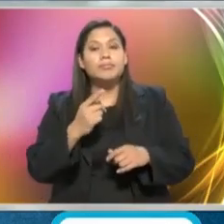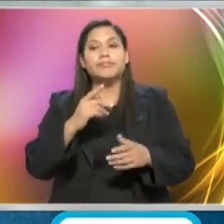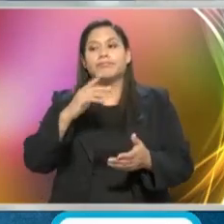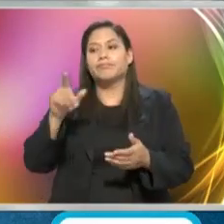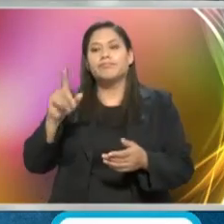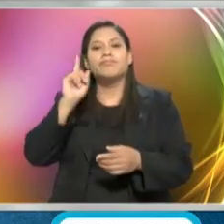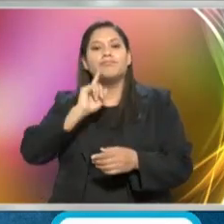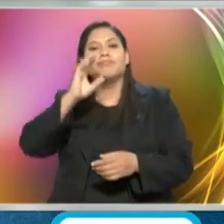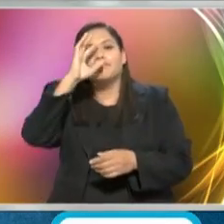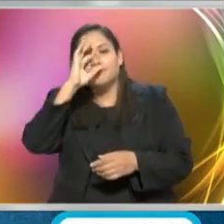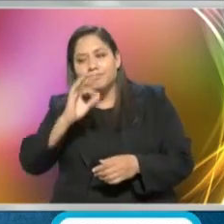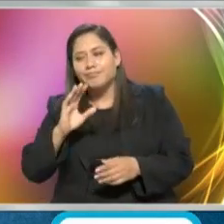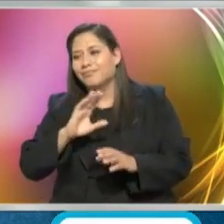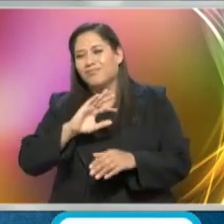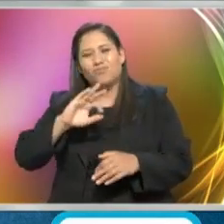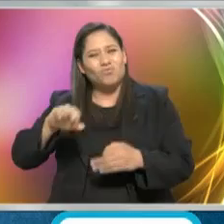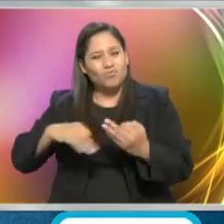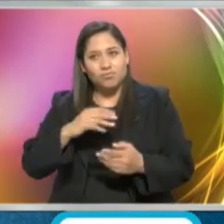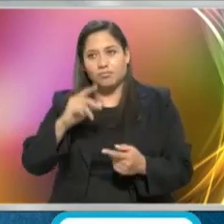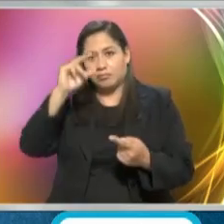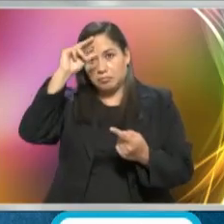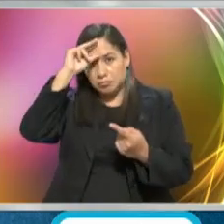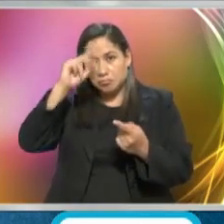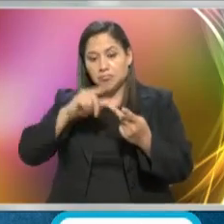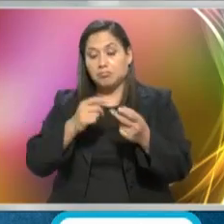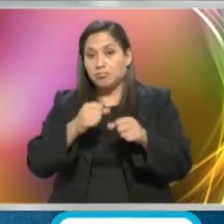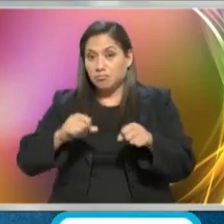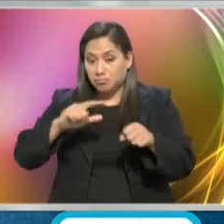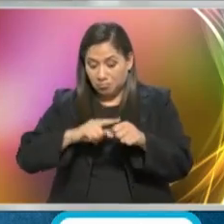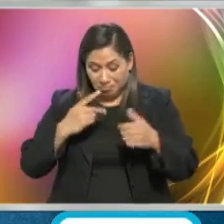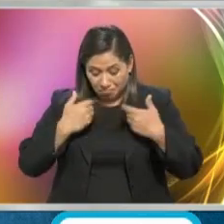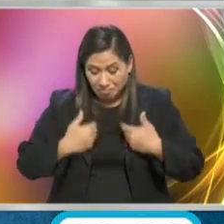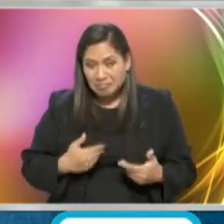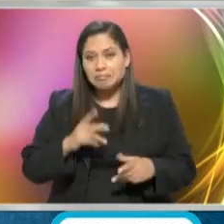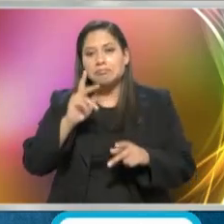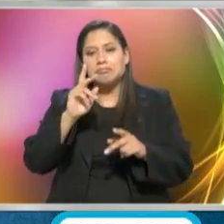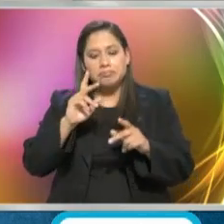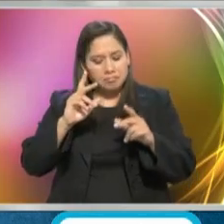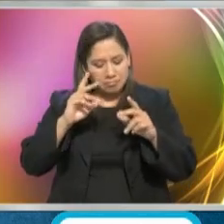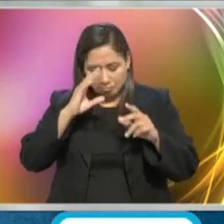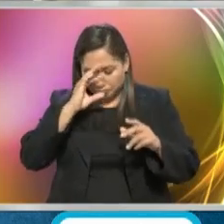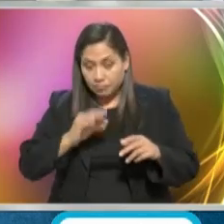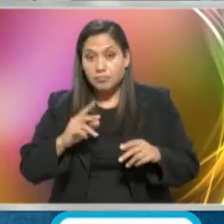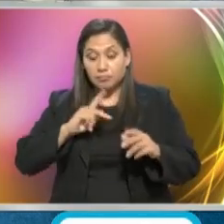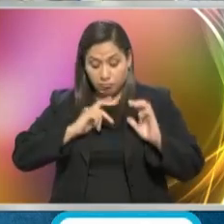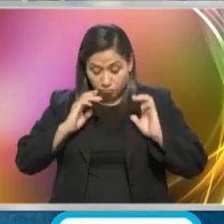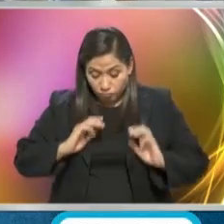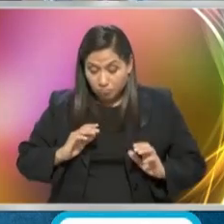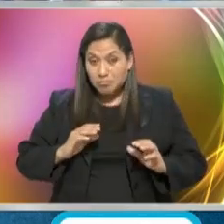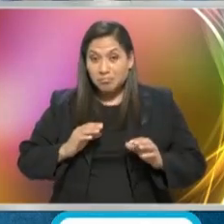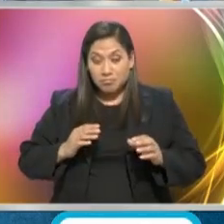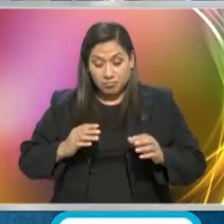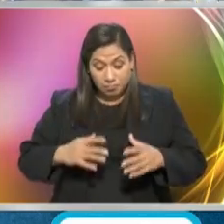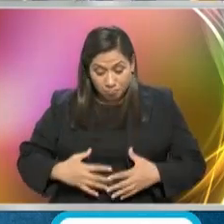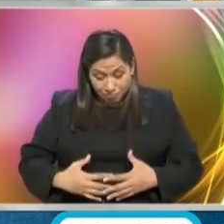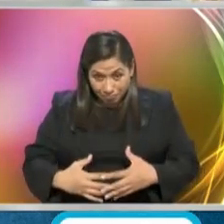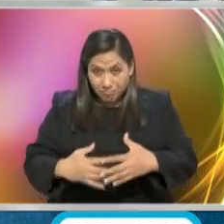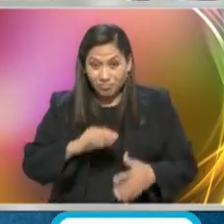trunca su desarrollo intelectual, social, pero también físico, porque su cuerpo todavía no está preparado, para tener un